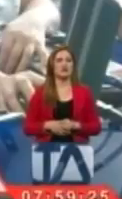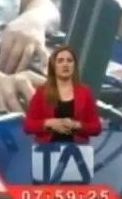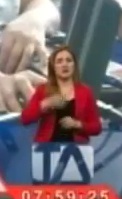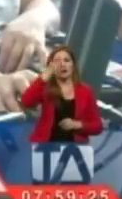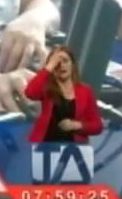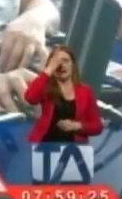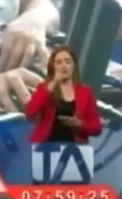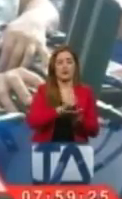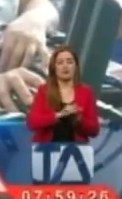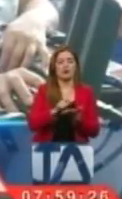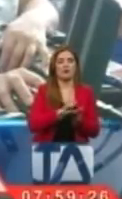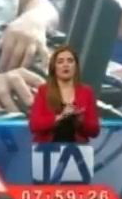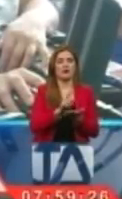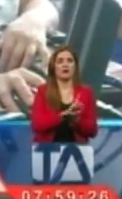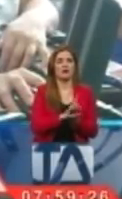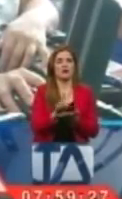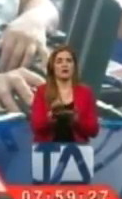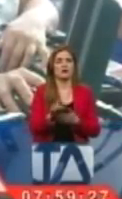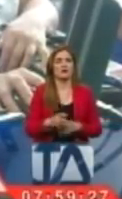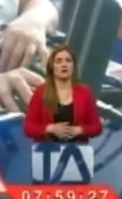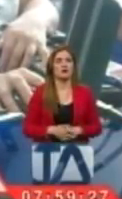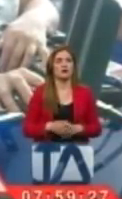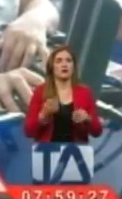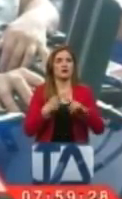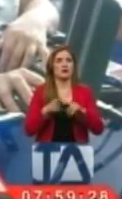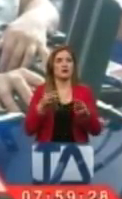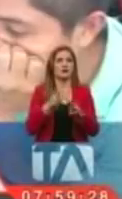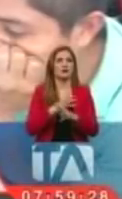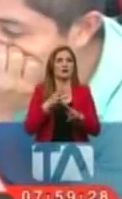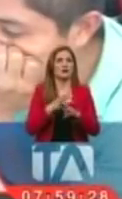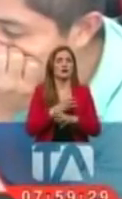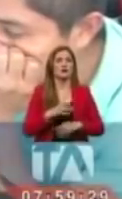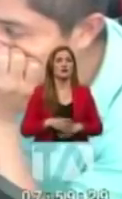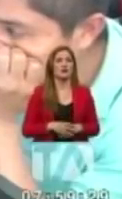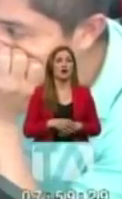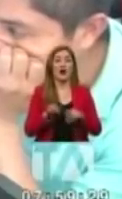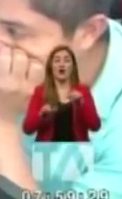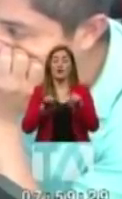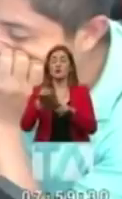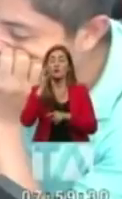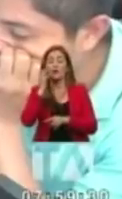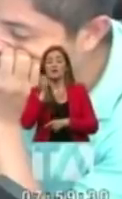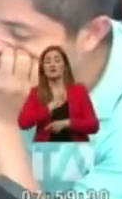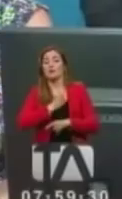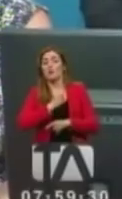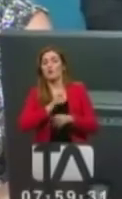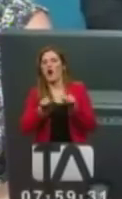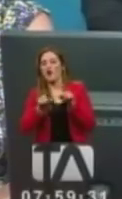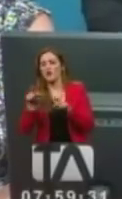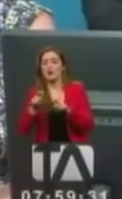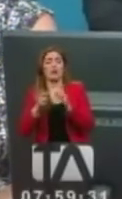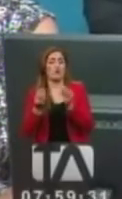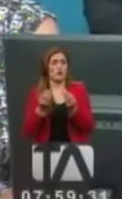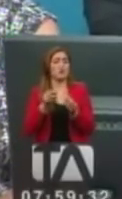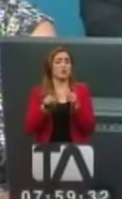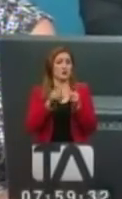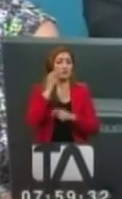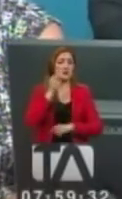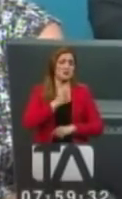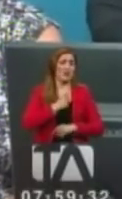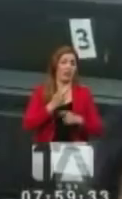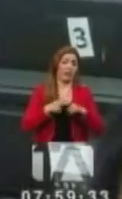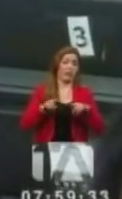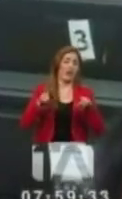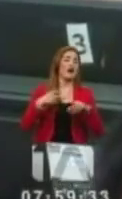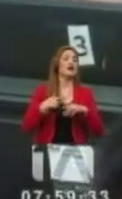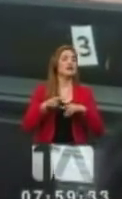lo envían cada semana nos están viendo es diferente materia son solo varias de las historias de cientos de personas que por varias razones